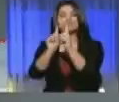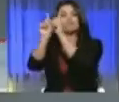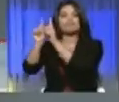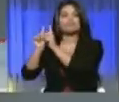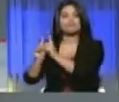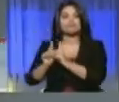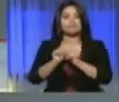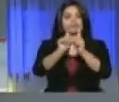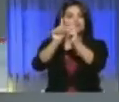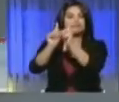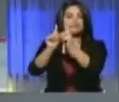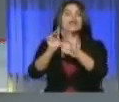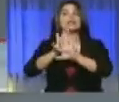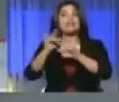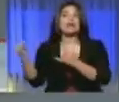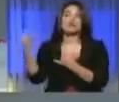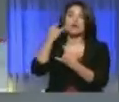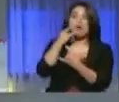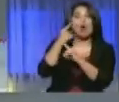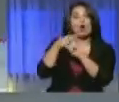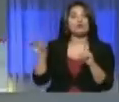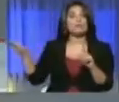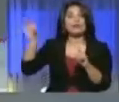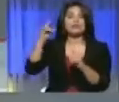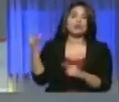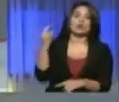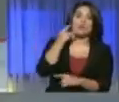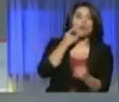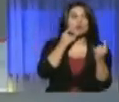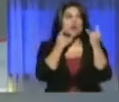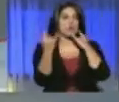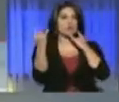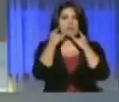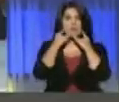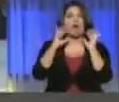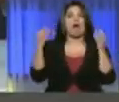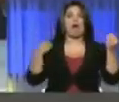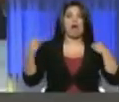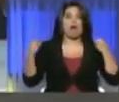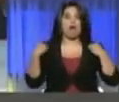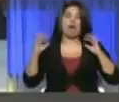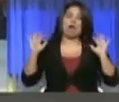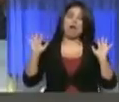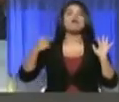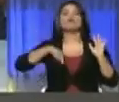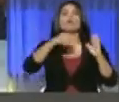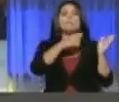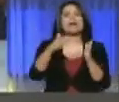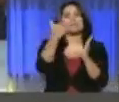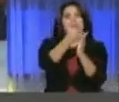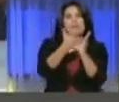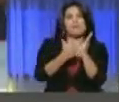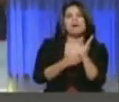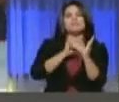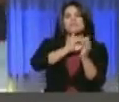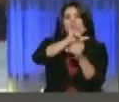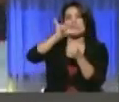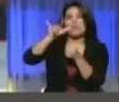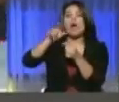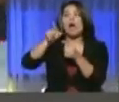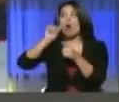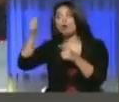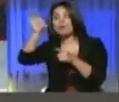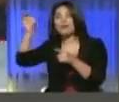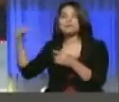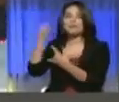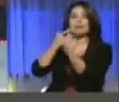aunque no estaban contemplados, siendo productores de petróleo, no estaban contemplados en esta primera gira, pues están prestando todo su apoyo a